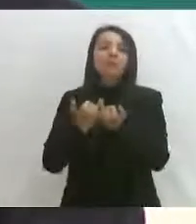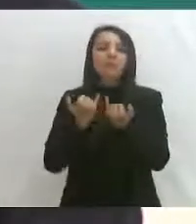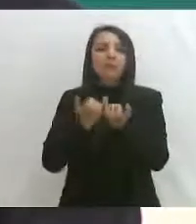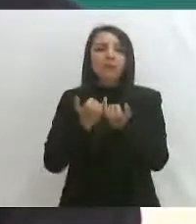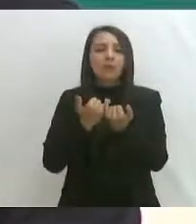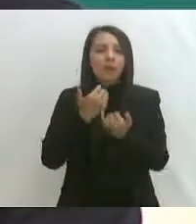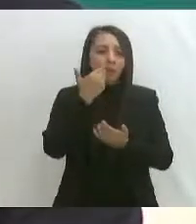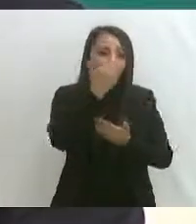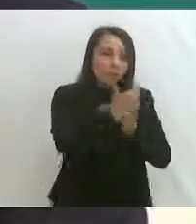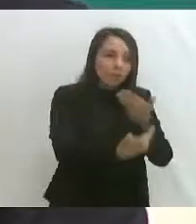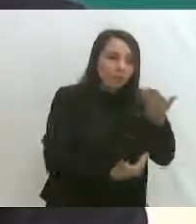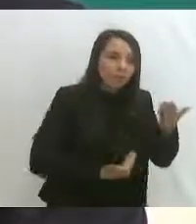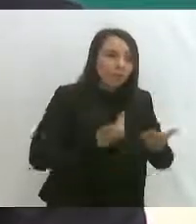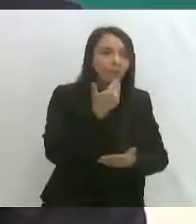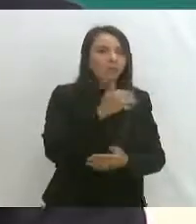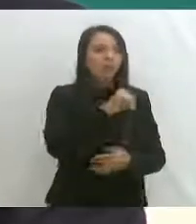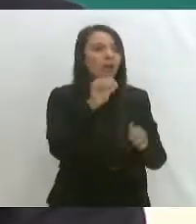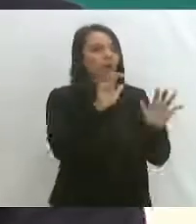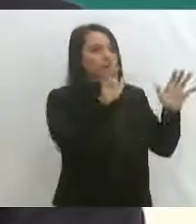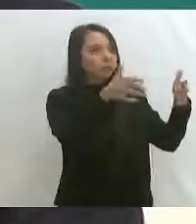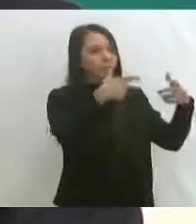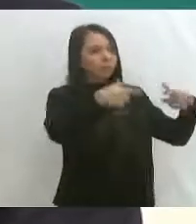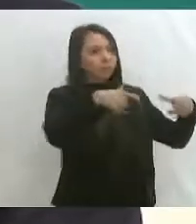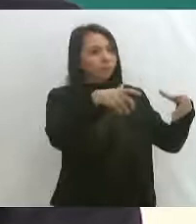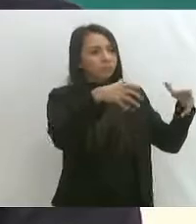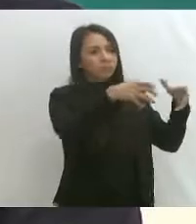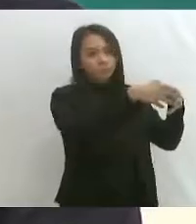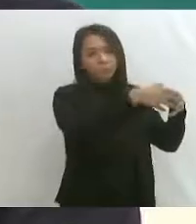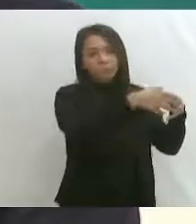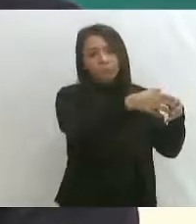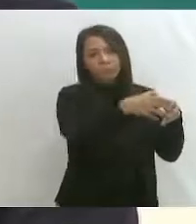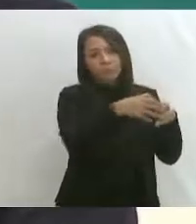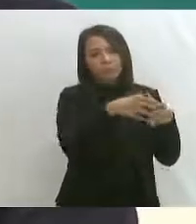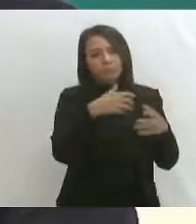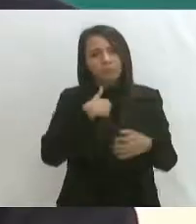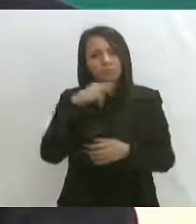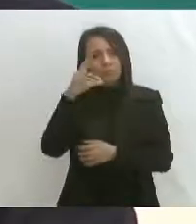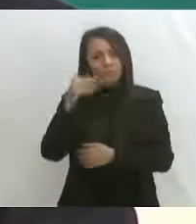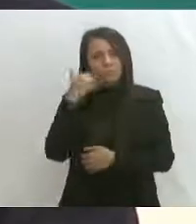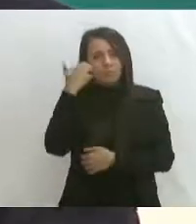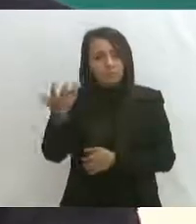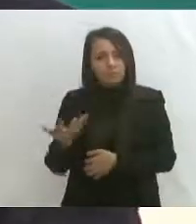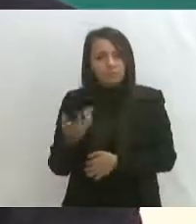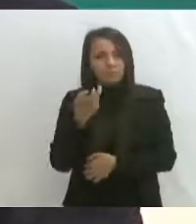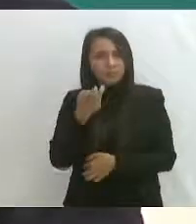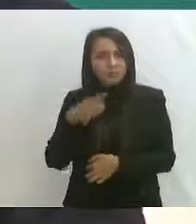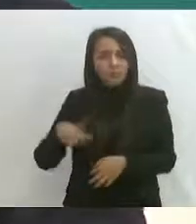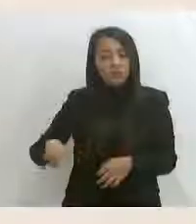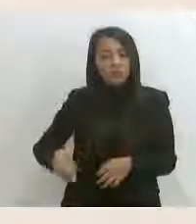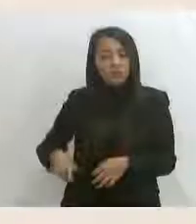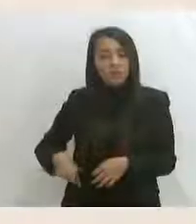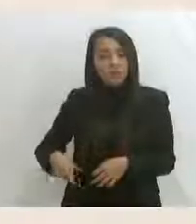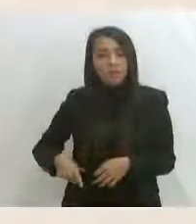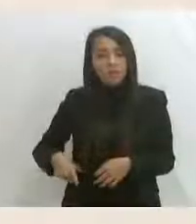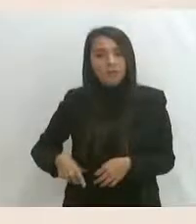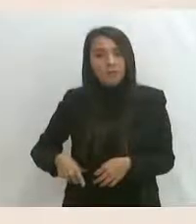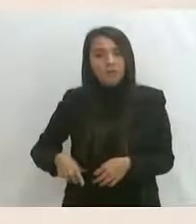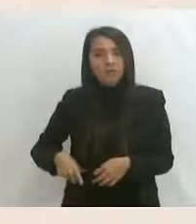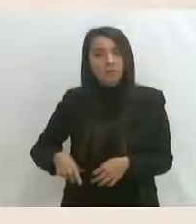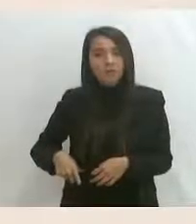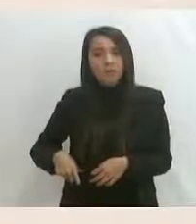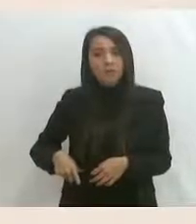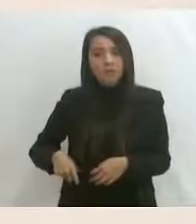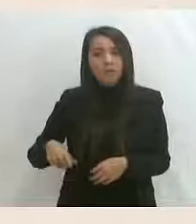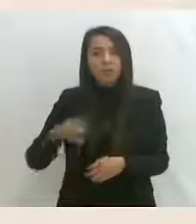servicio de una minoría. No queremos que el gobierno sea un comité